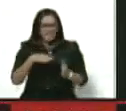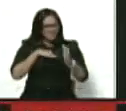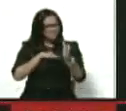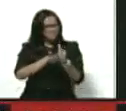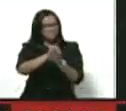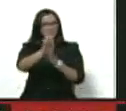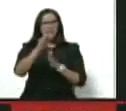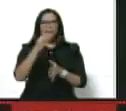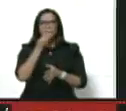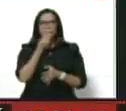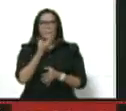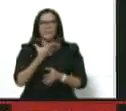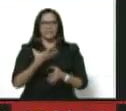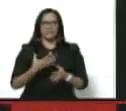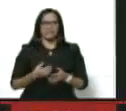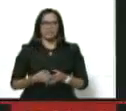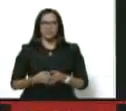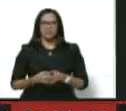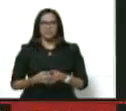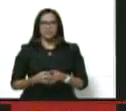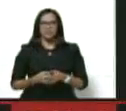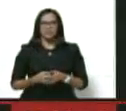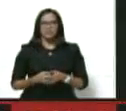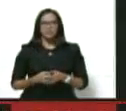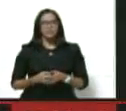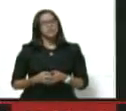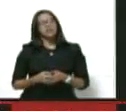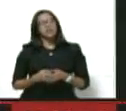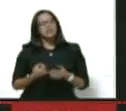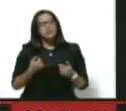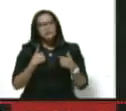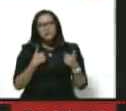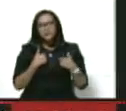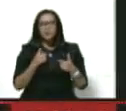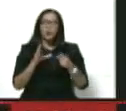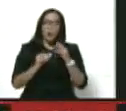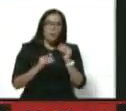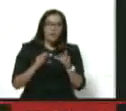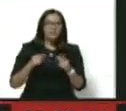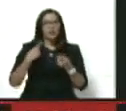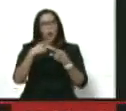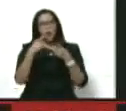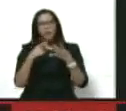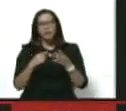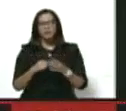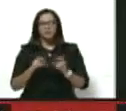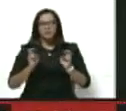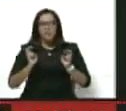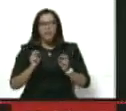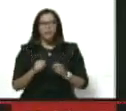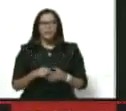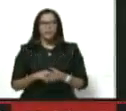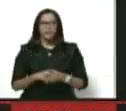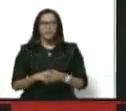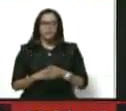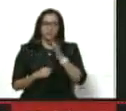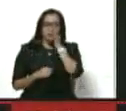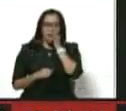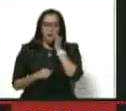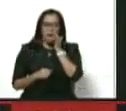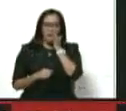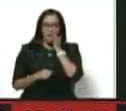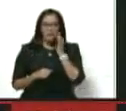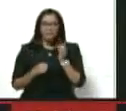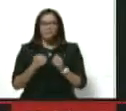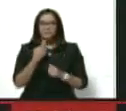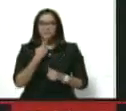bella. Entonces, bueno, yo comenté otras cosas. Entonces yo dije, yo conozco Miami.